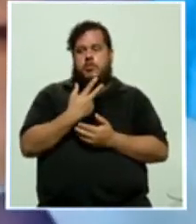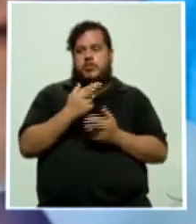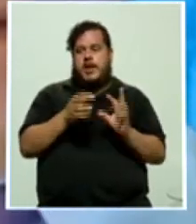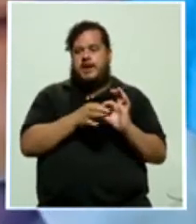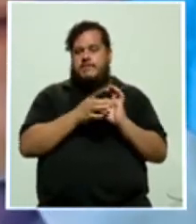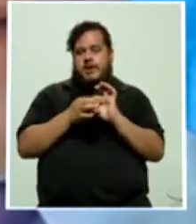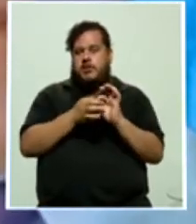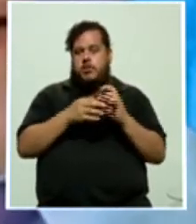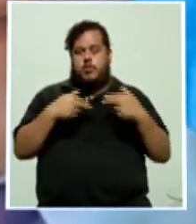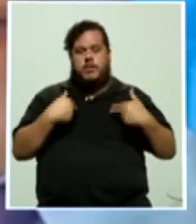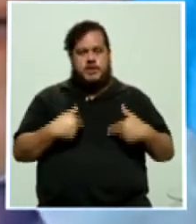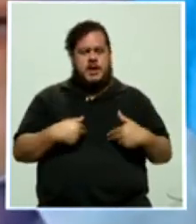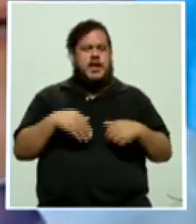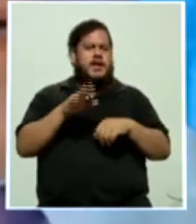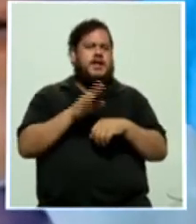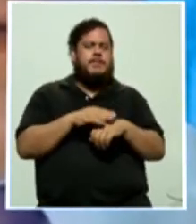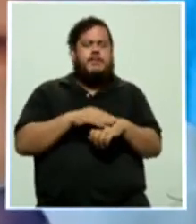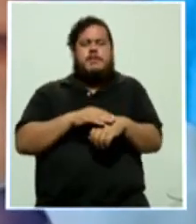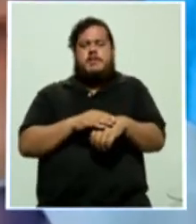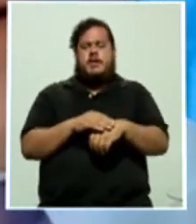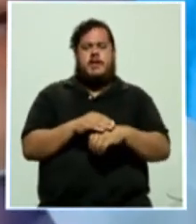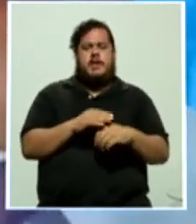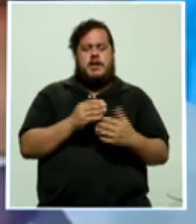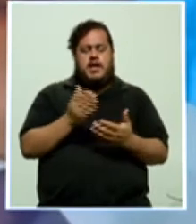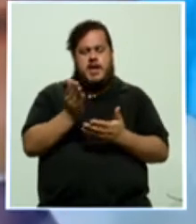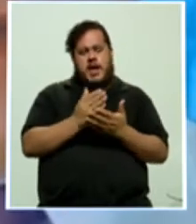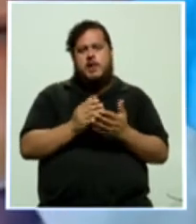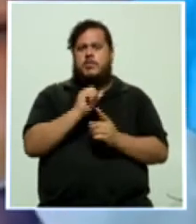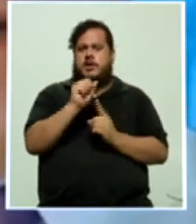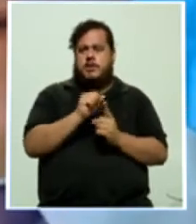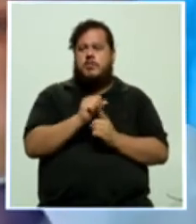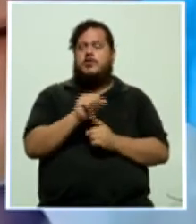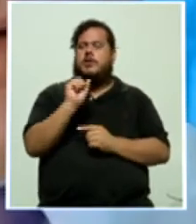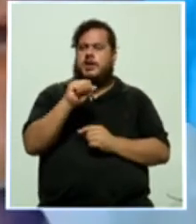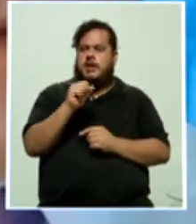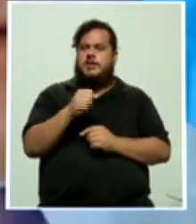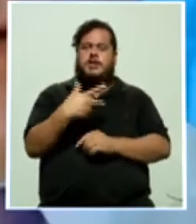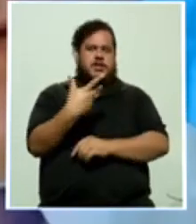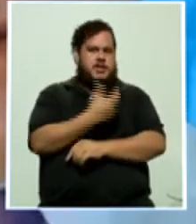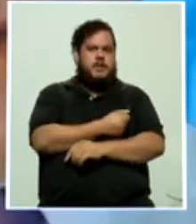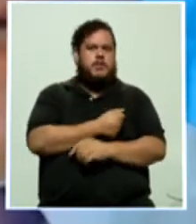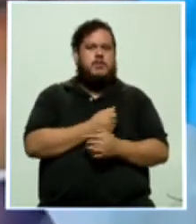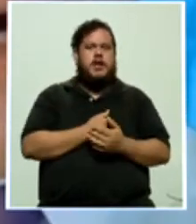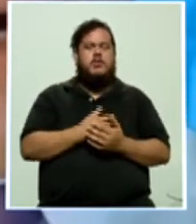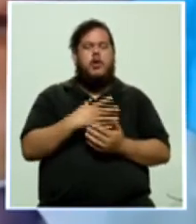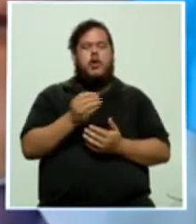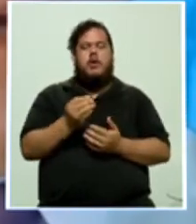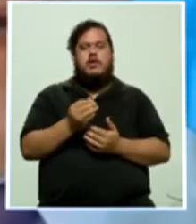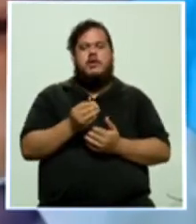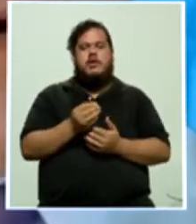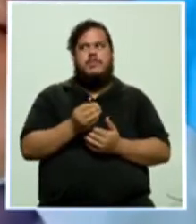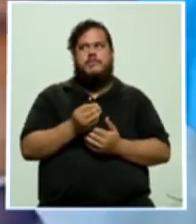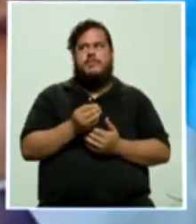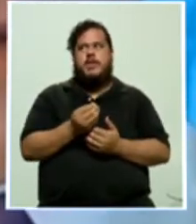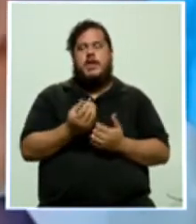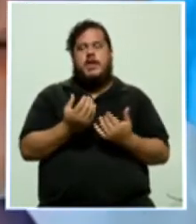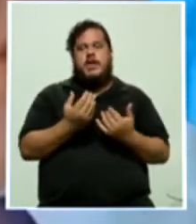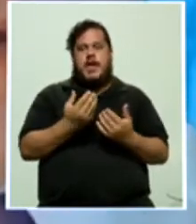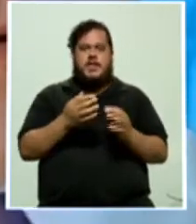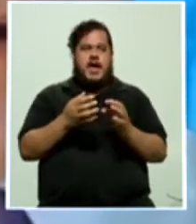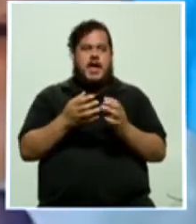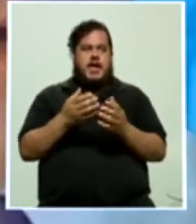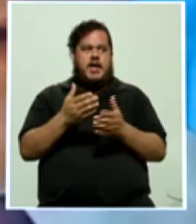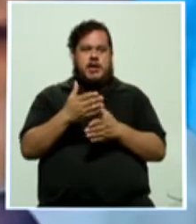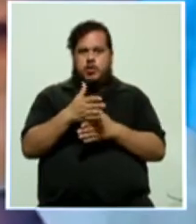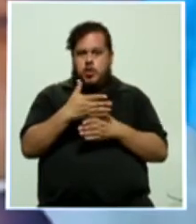humanitaria que permite que en determinados casos sí se esté vacunando y que haya colaboración, y también